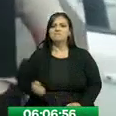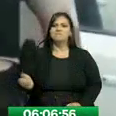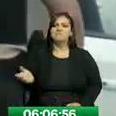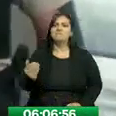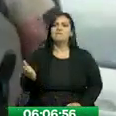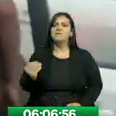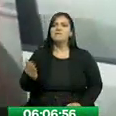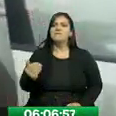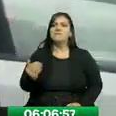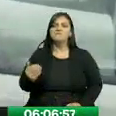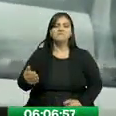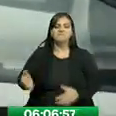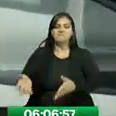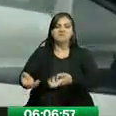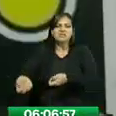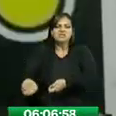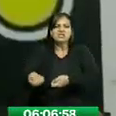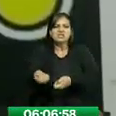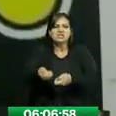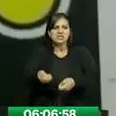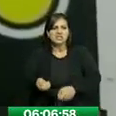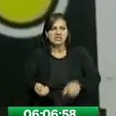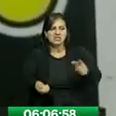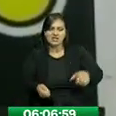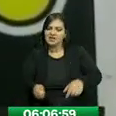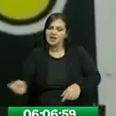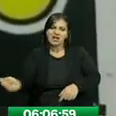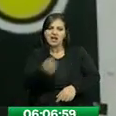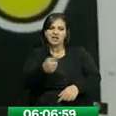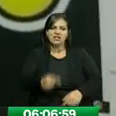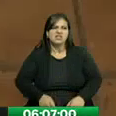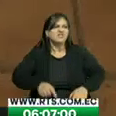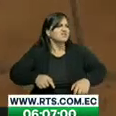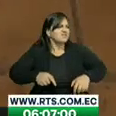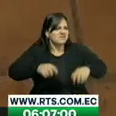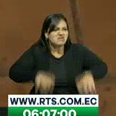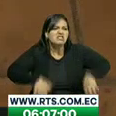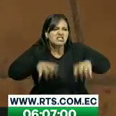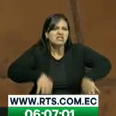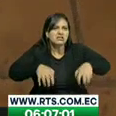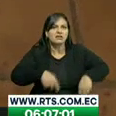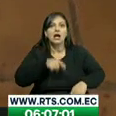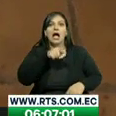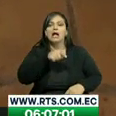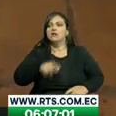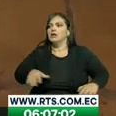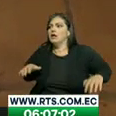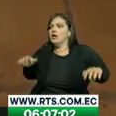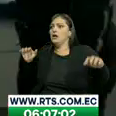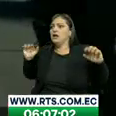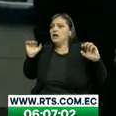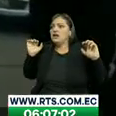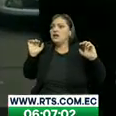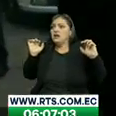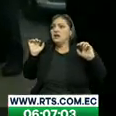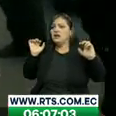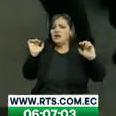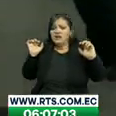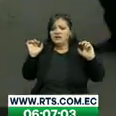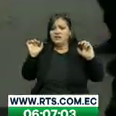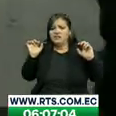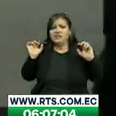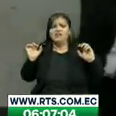nerviosismo, había entregado lo que le habían pedido los cuatro ciudadanos. Solo que esta vez Firulais y sus cuatro amos no se salieron con la